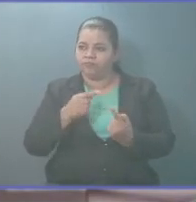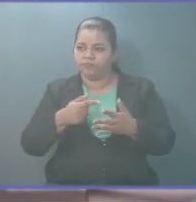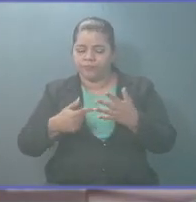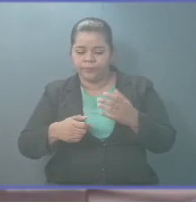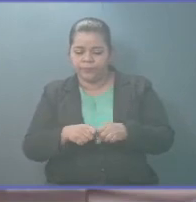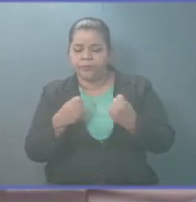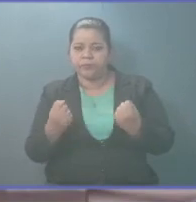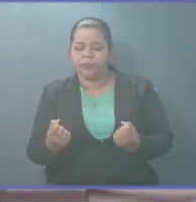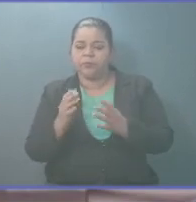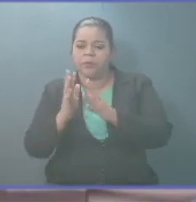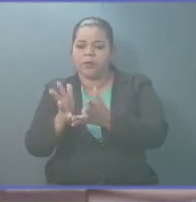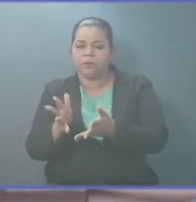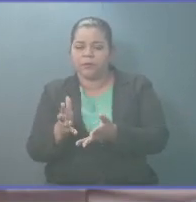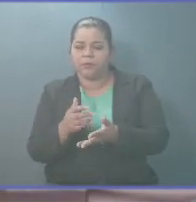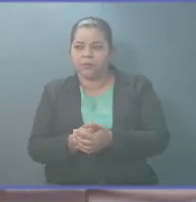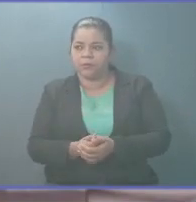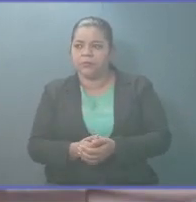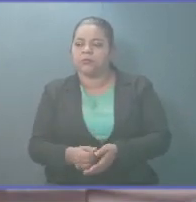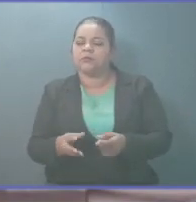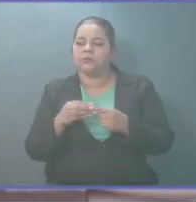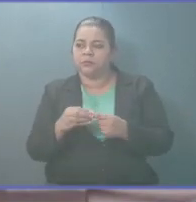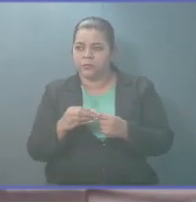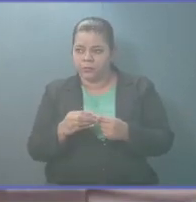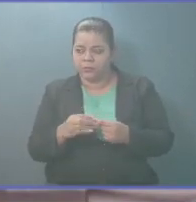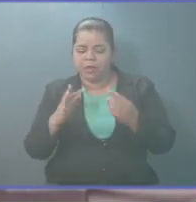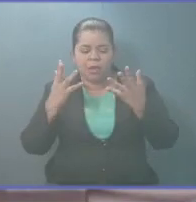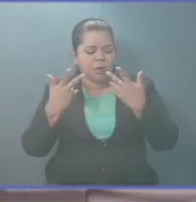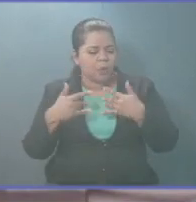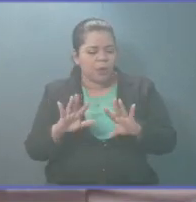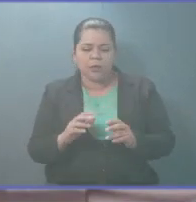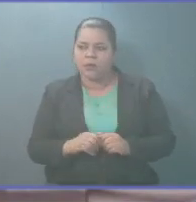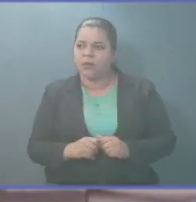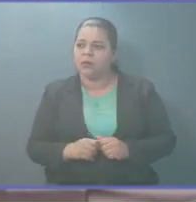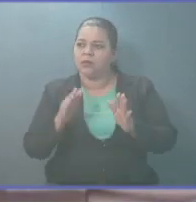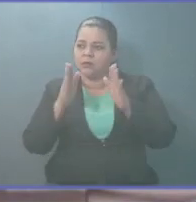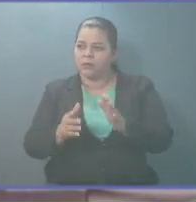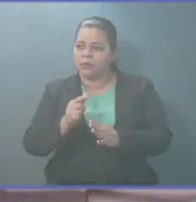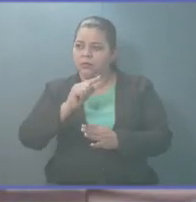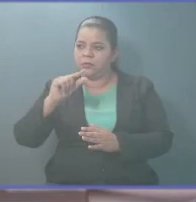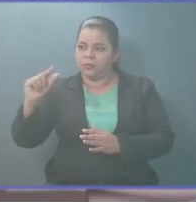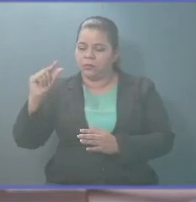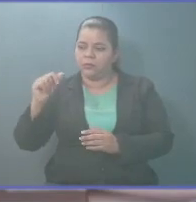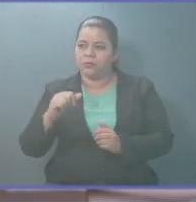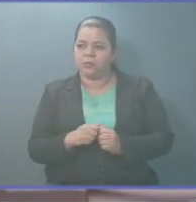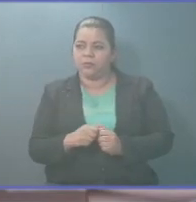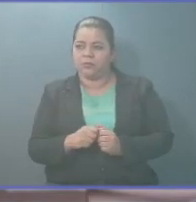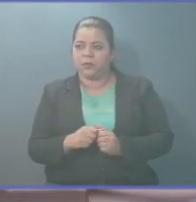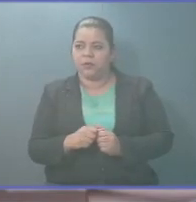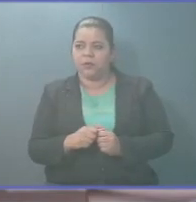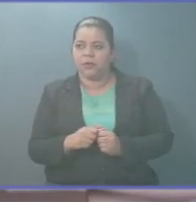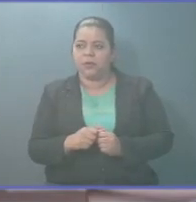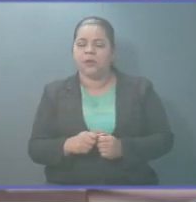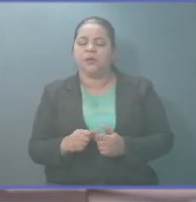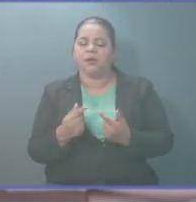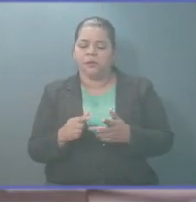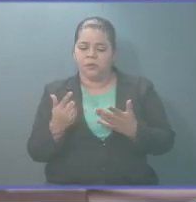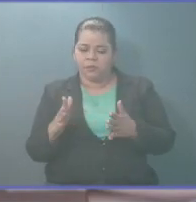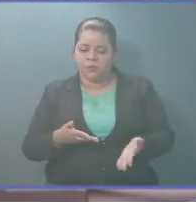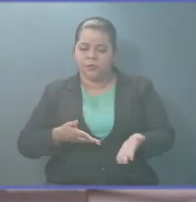Violencia contra la mujer, tribunales especializados. Yo estoy viendo diputadas que están siendo permanente y sistemáticamente